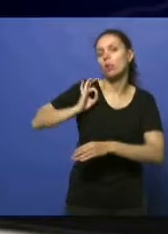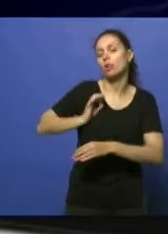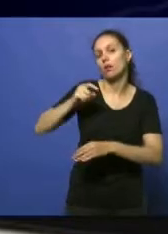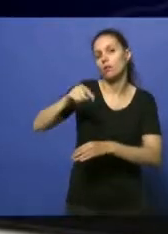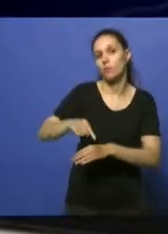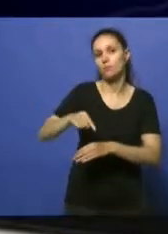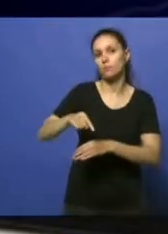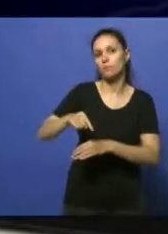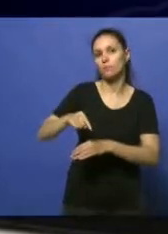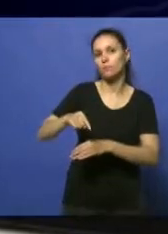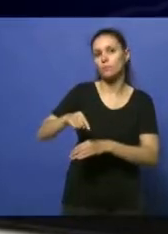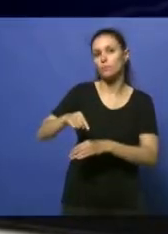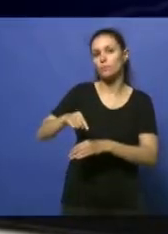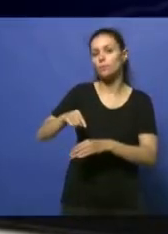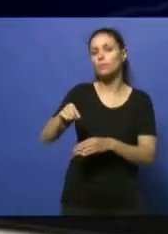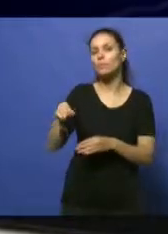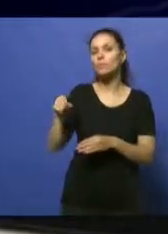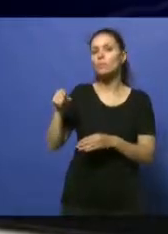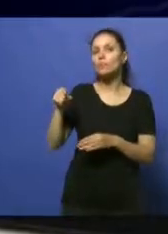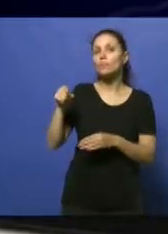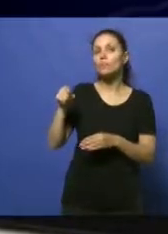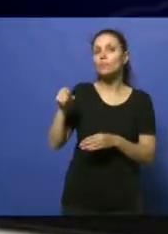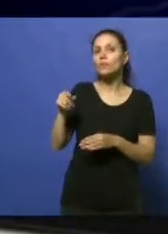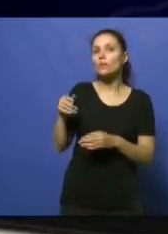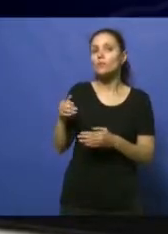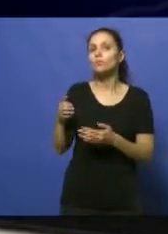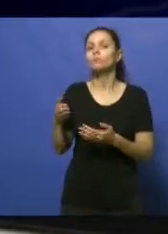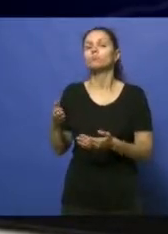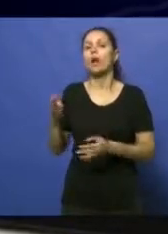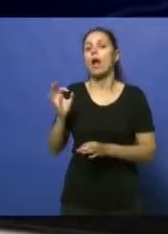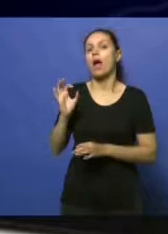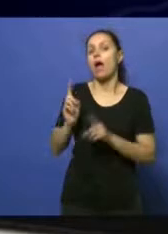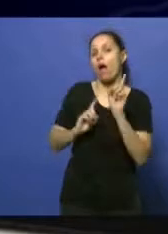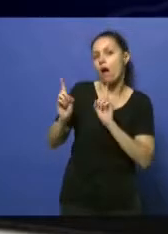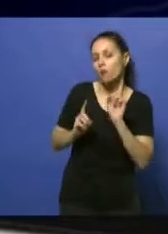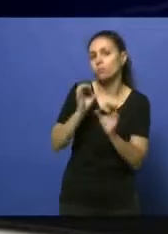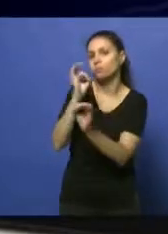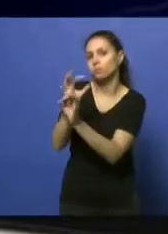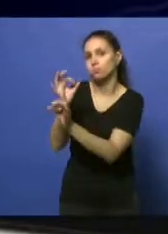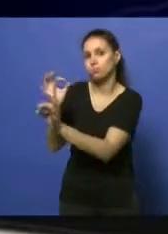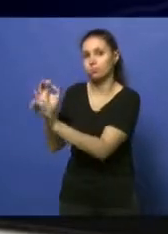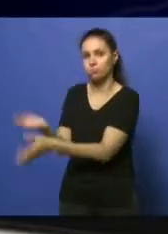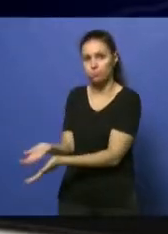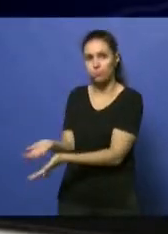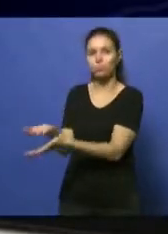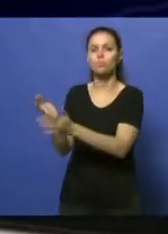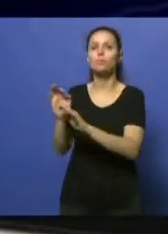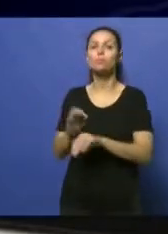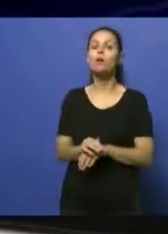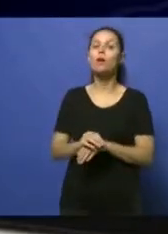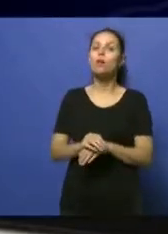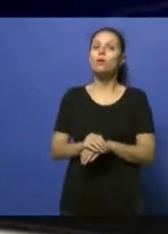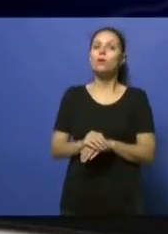hospital modelo en la Argentina tenía que ver con algunas especialidades, entre ellos de contar con esto, porque la realidad es que, y nos pasa todo el